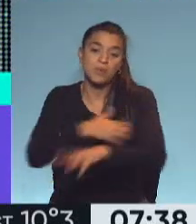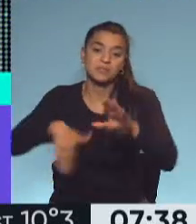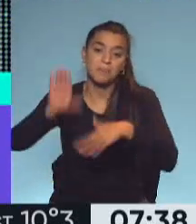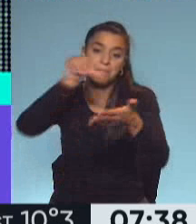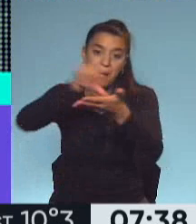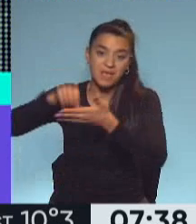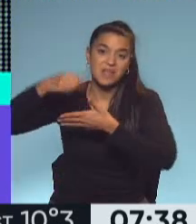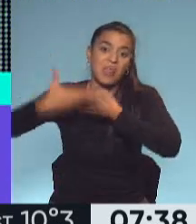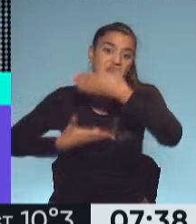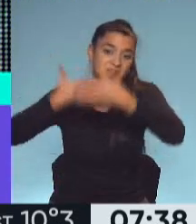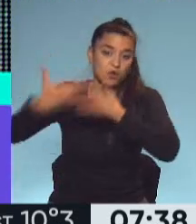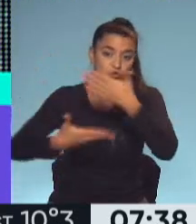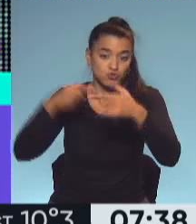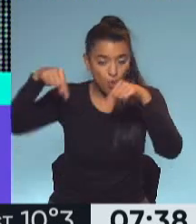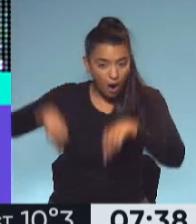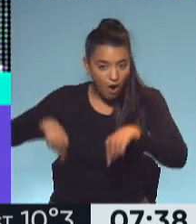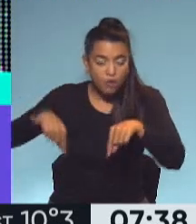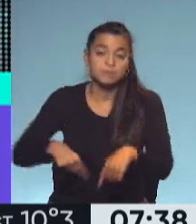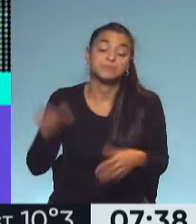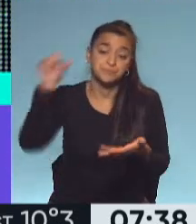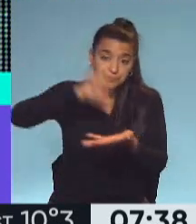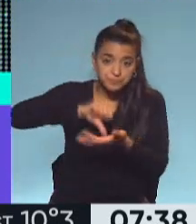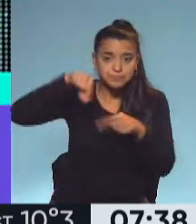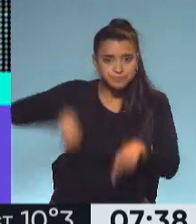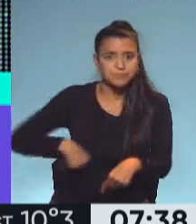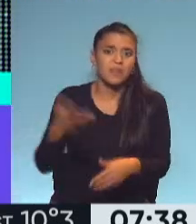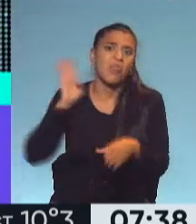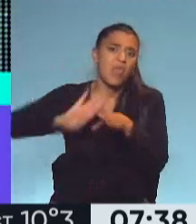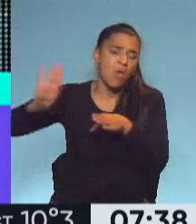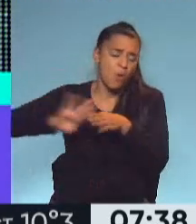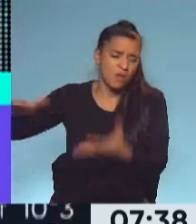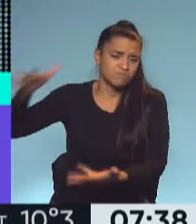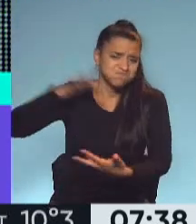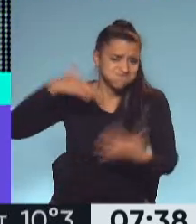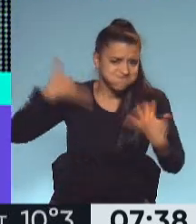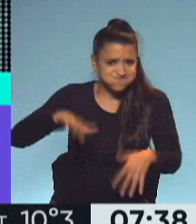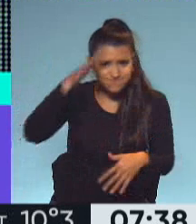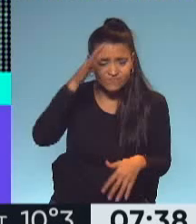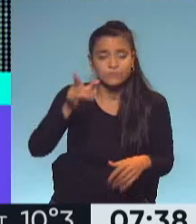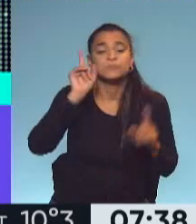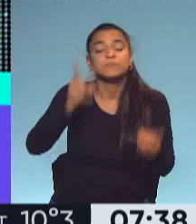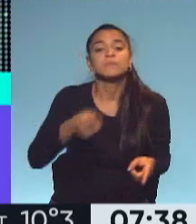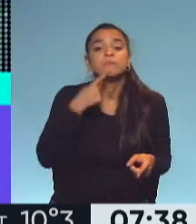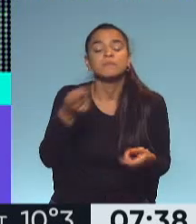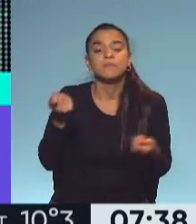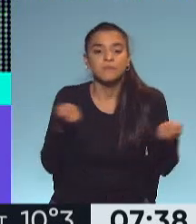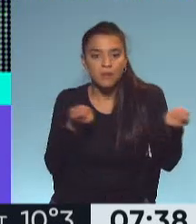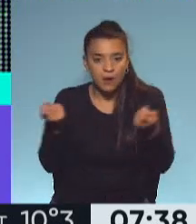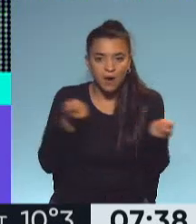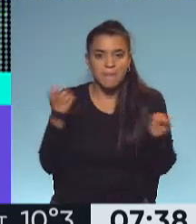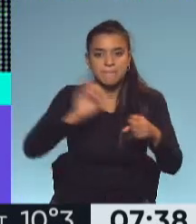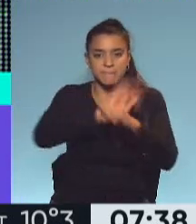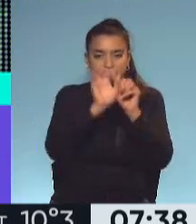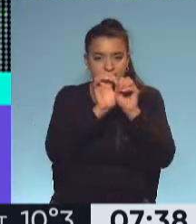países en desarrollo, que como la Argentina están extremadamente endeudados. Ahora también está vinculada con la gestión de la pandemia. Los